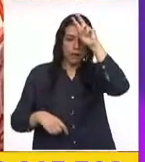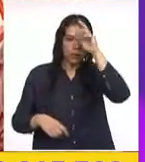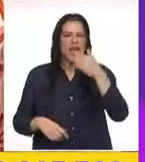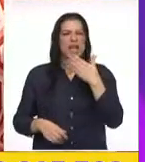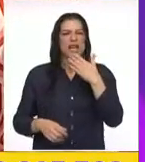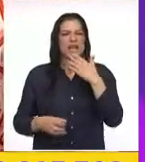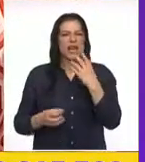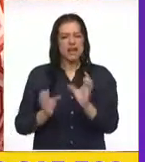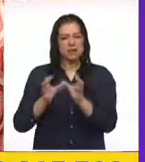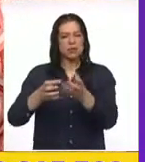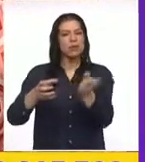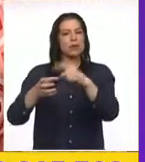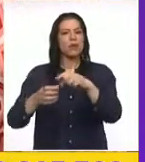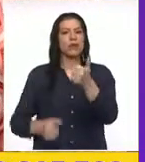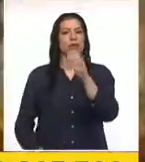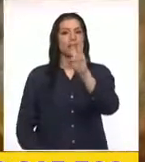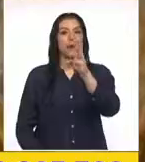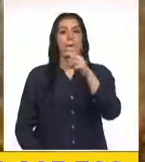incluso 16 mujeres.